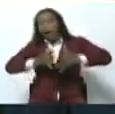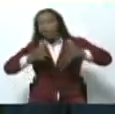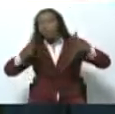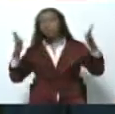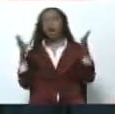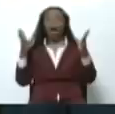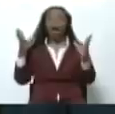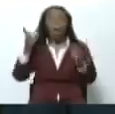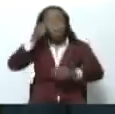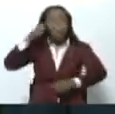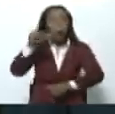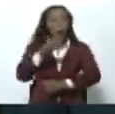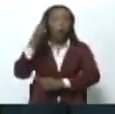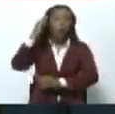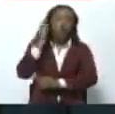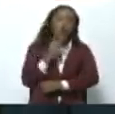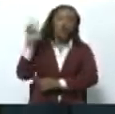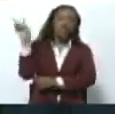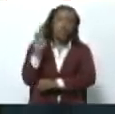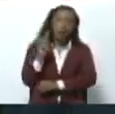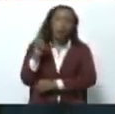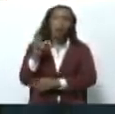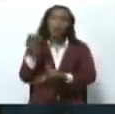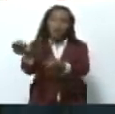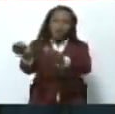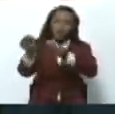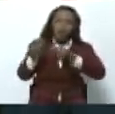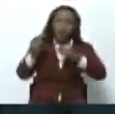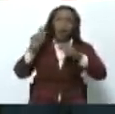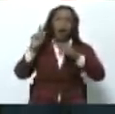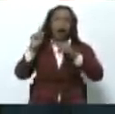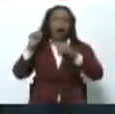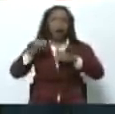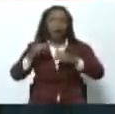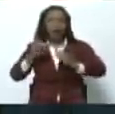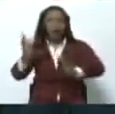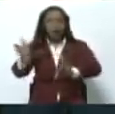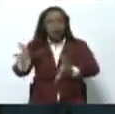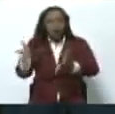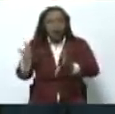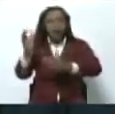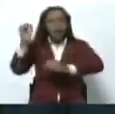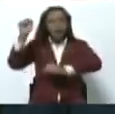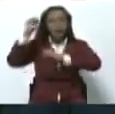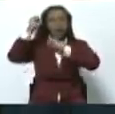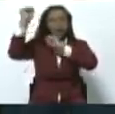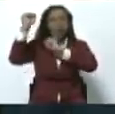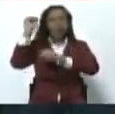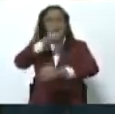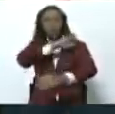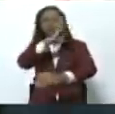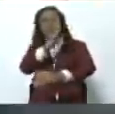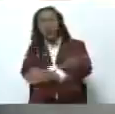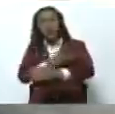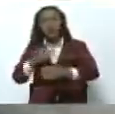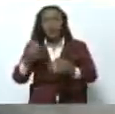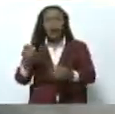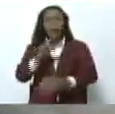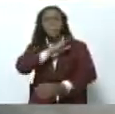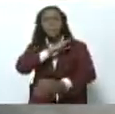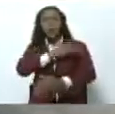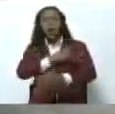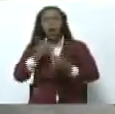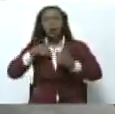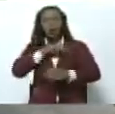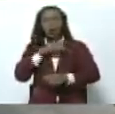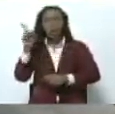pueblo bolivariano de Venezuela por entregarnos esta victoria, por entregarnos esta fuerza y este poder, que es